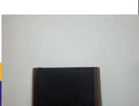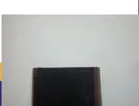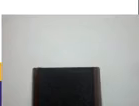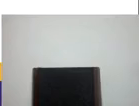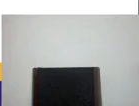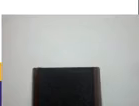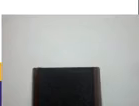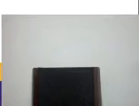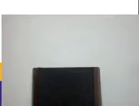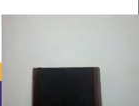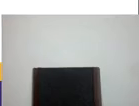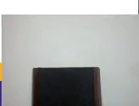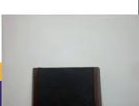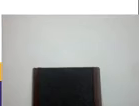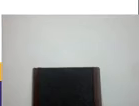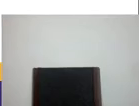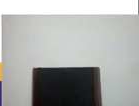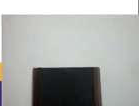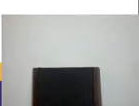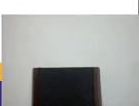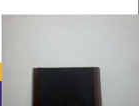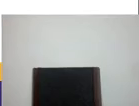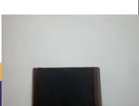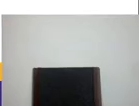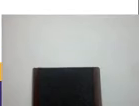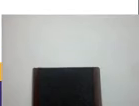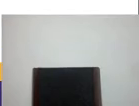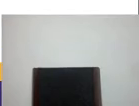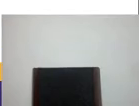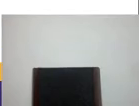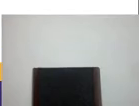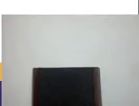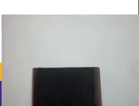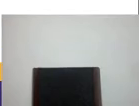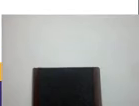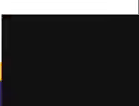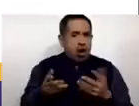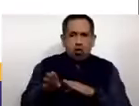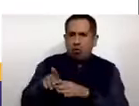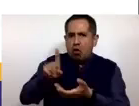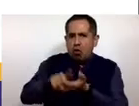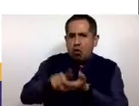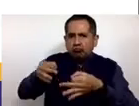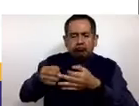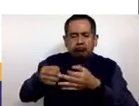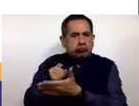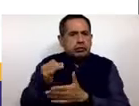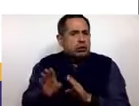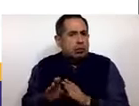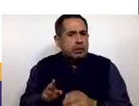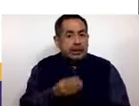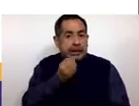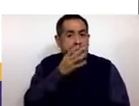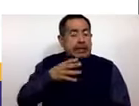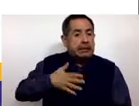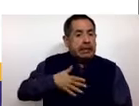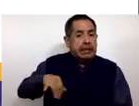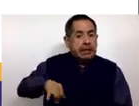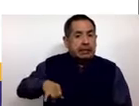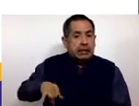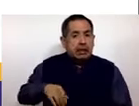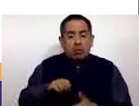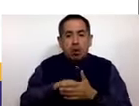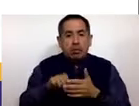machistas, etcétera, cómo irlos cambiando y la función que tiene el derecho en esto, ¿no? Y me parecía muy interesante ver cómo, por ejemplo, en el